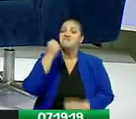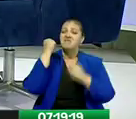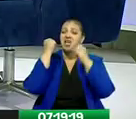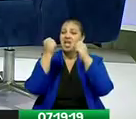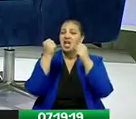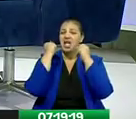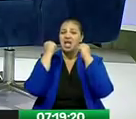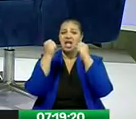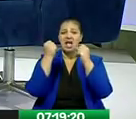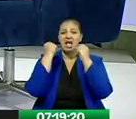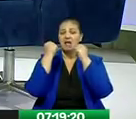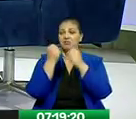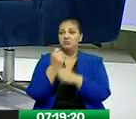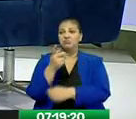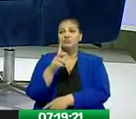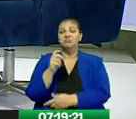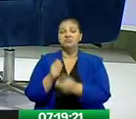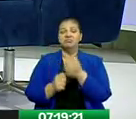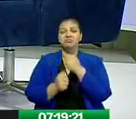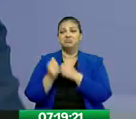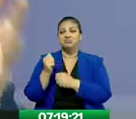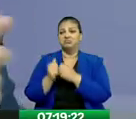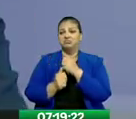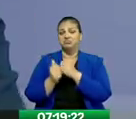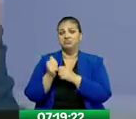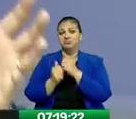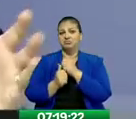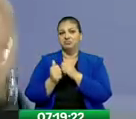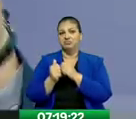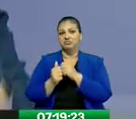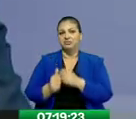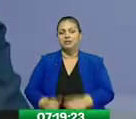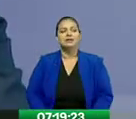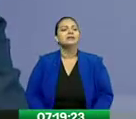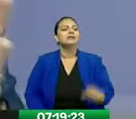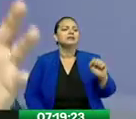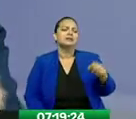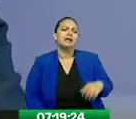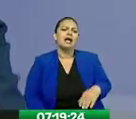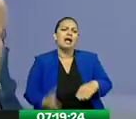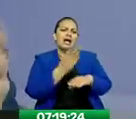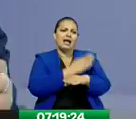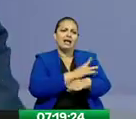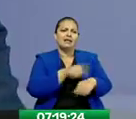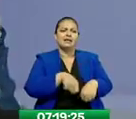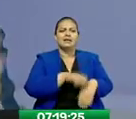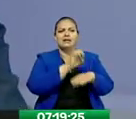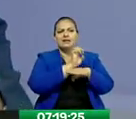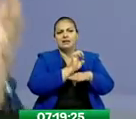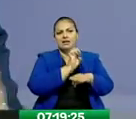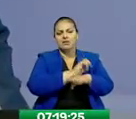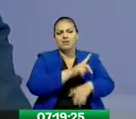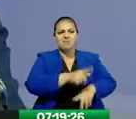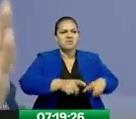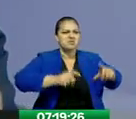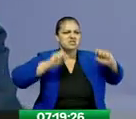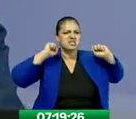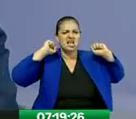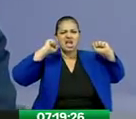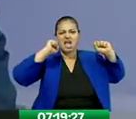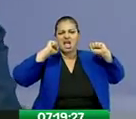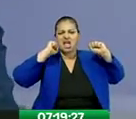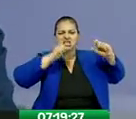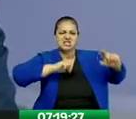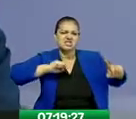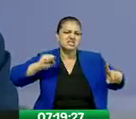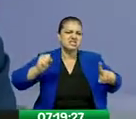que están saliéndose de nivel. Protestas sociales que también estuvieron, pues obviamente, al igual que acá, disfrazadas pues, o infiltrados con vándalos, con terrorismo y con